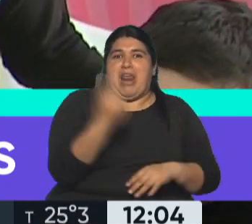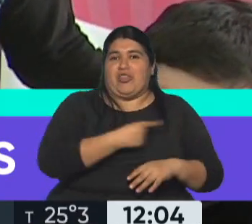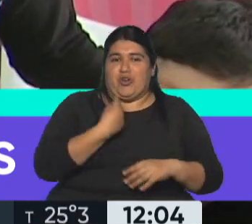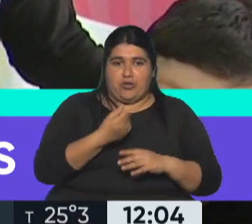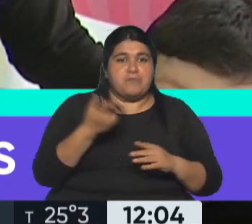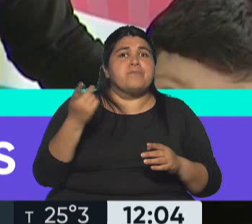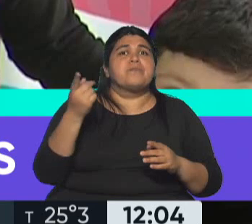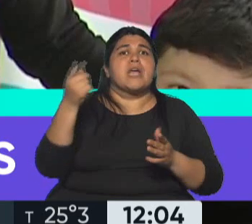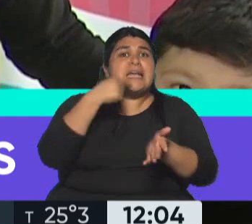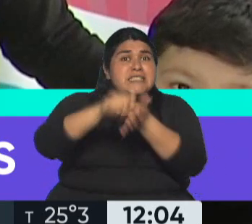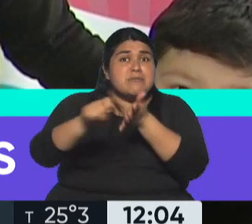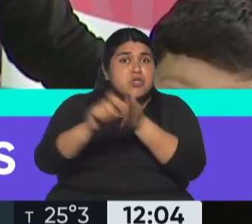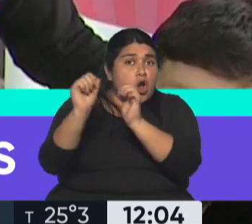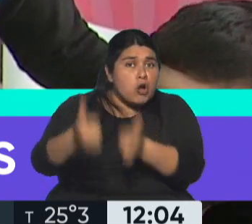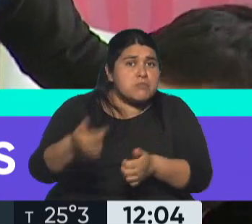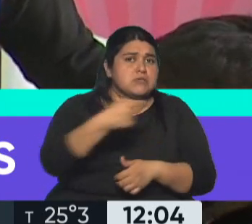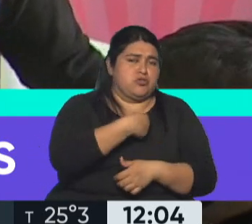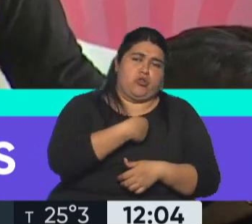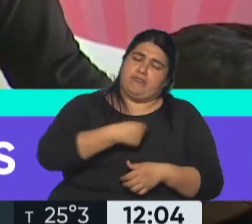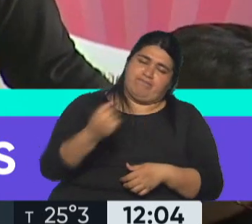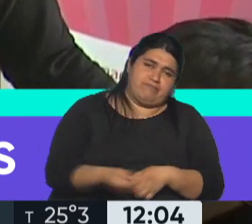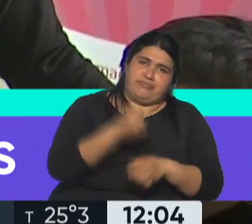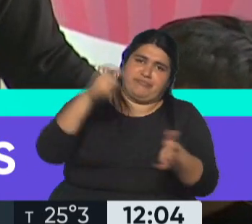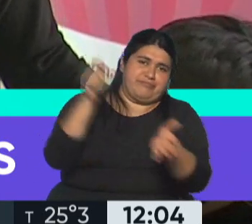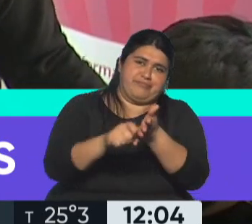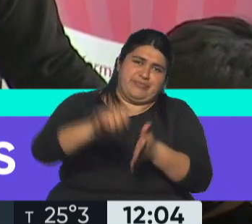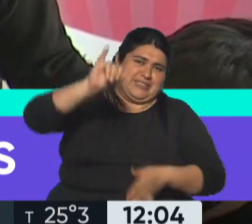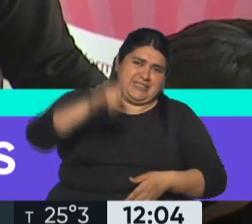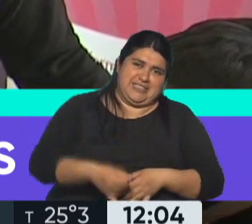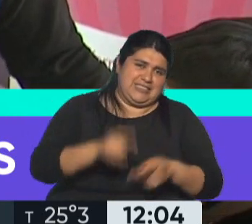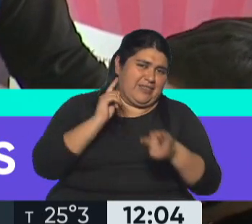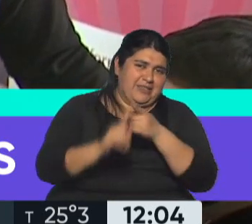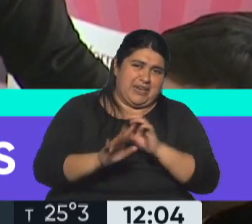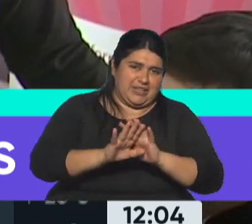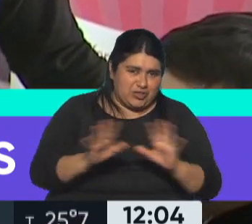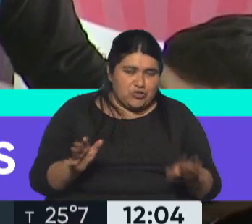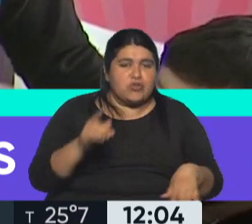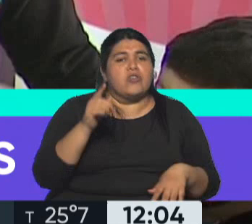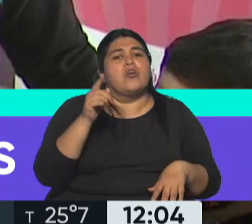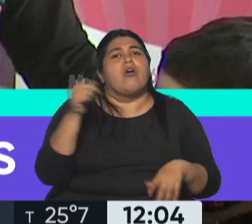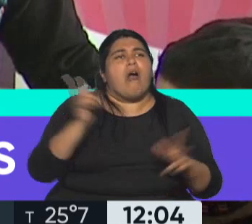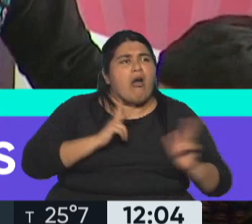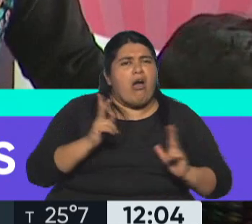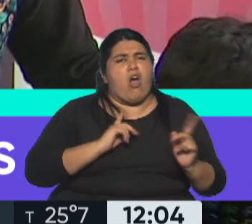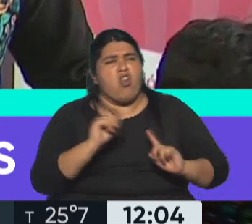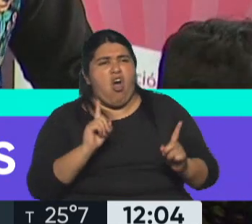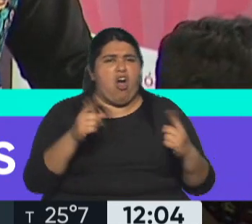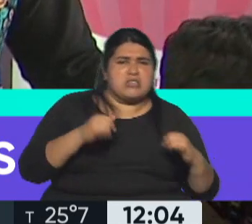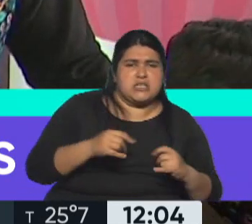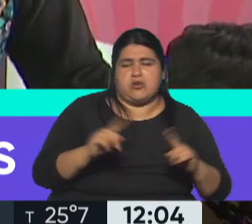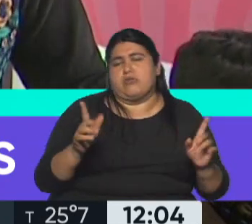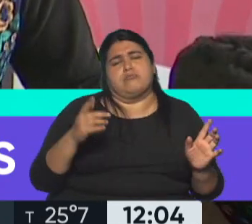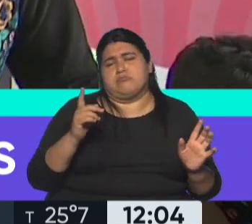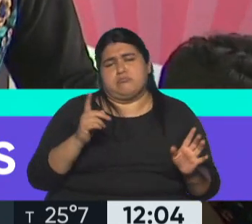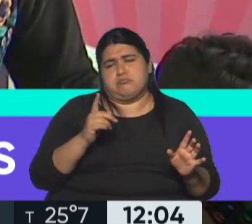inscripción, lo primero que hicimos fue anotarlos, por más que habían dicho que eran malas y estas situaciones, pero nosotros estábamos